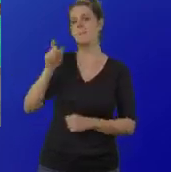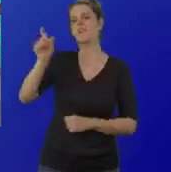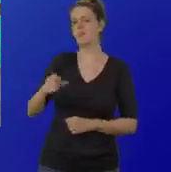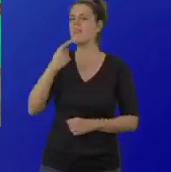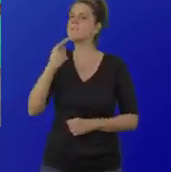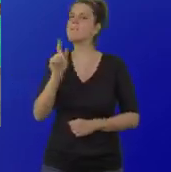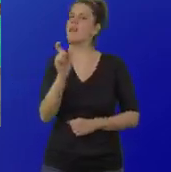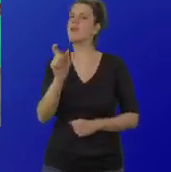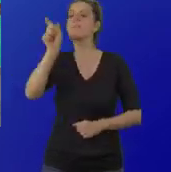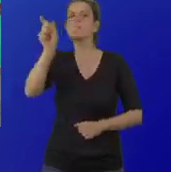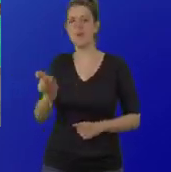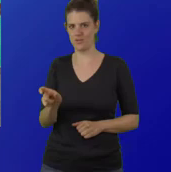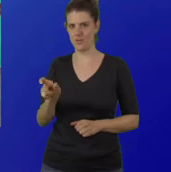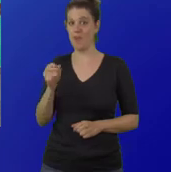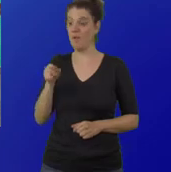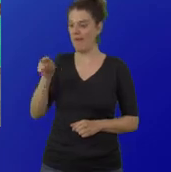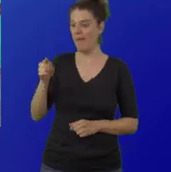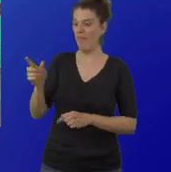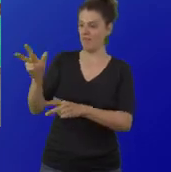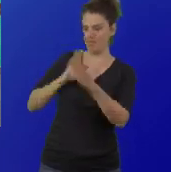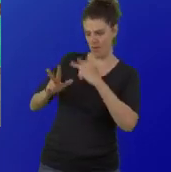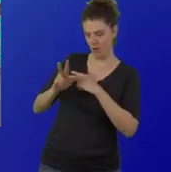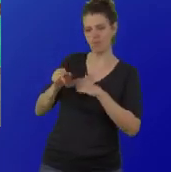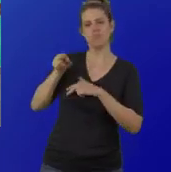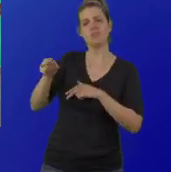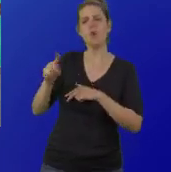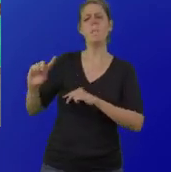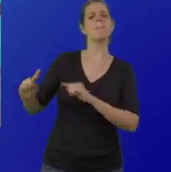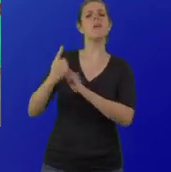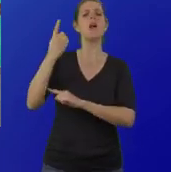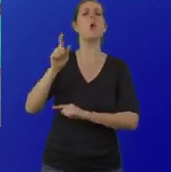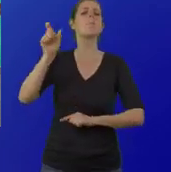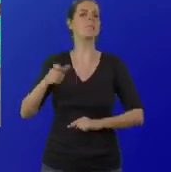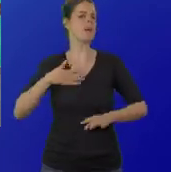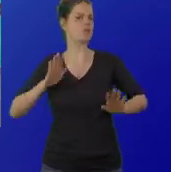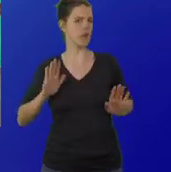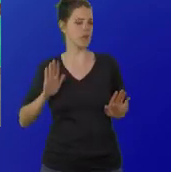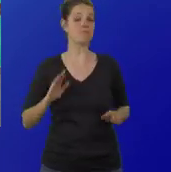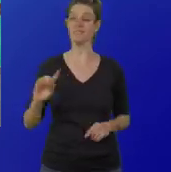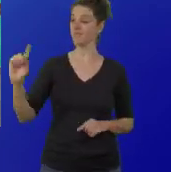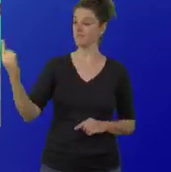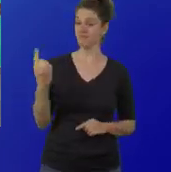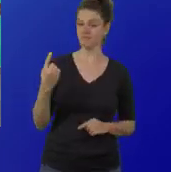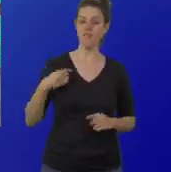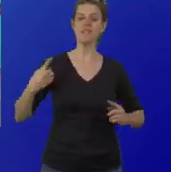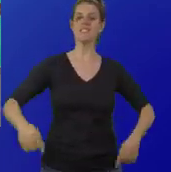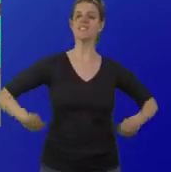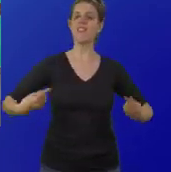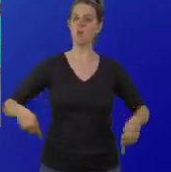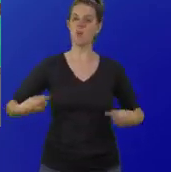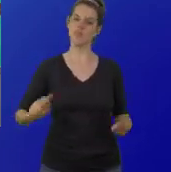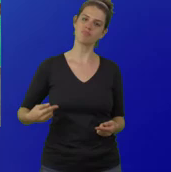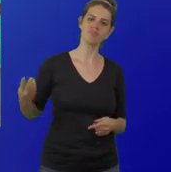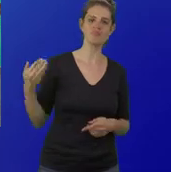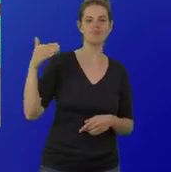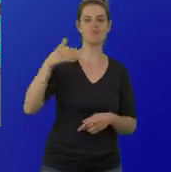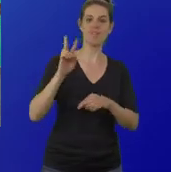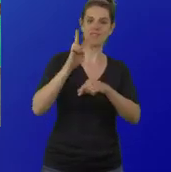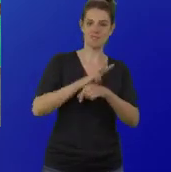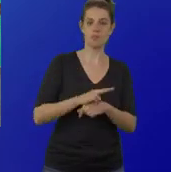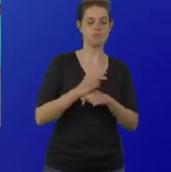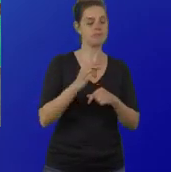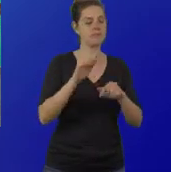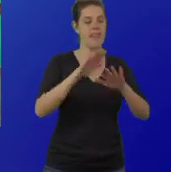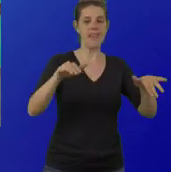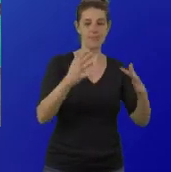una persona, lo voy a decir, porque ella nos dijo, yo primero soy persona, vino en silla de ruedas y le empezó a comentar a los chicos